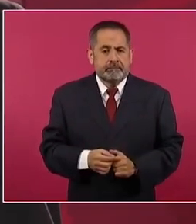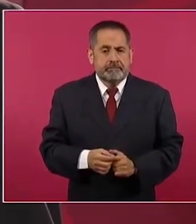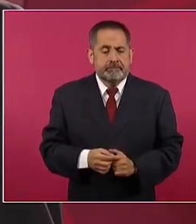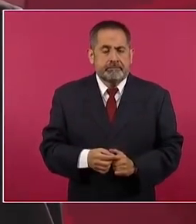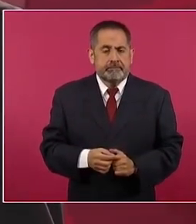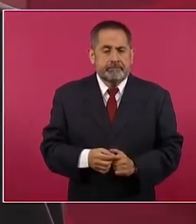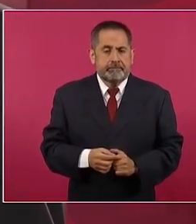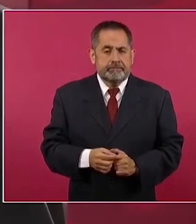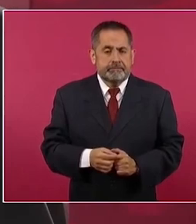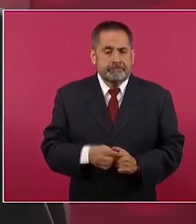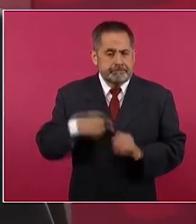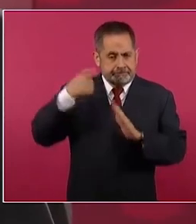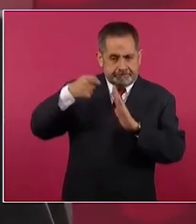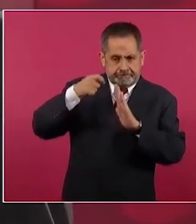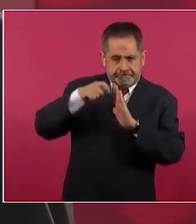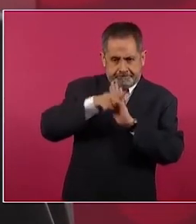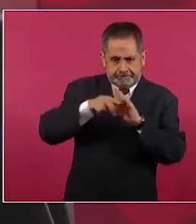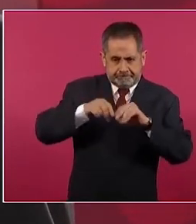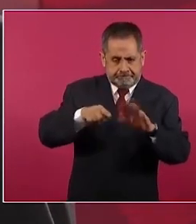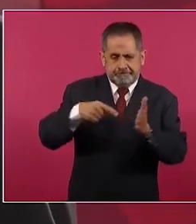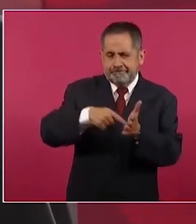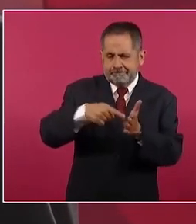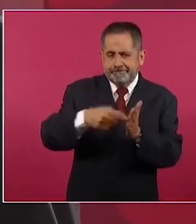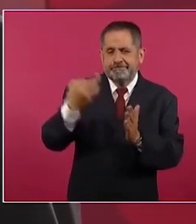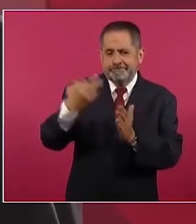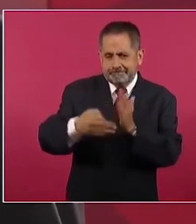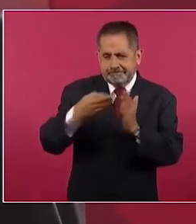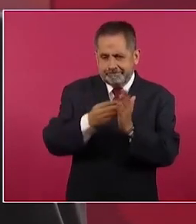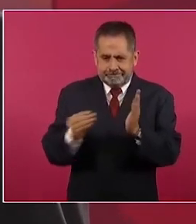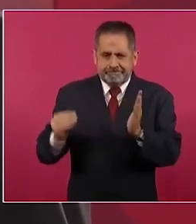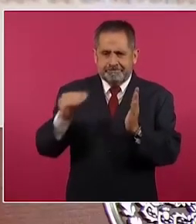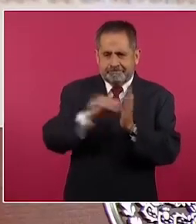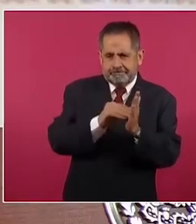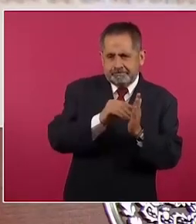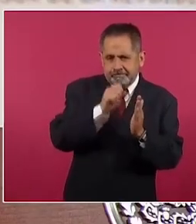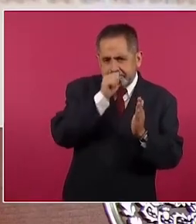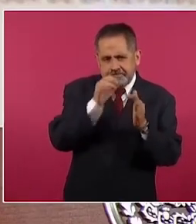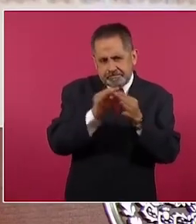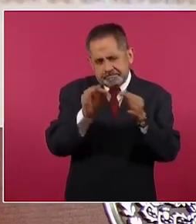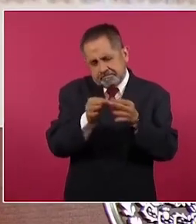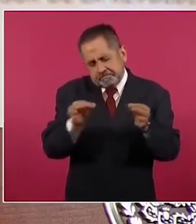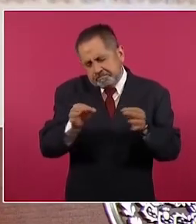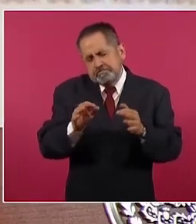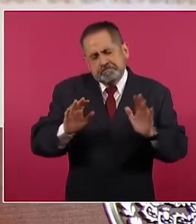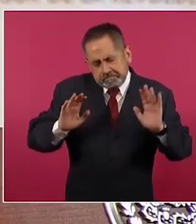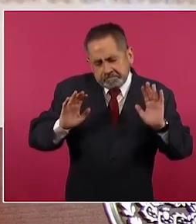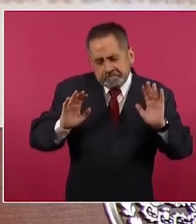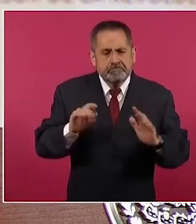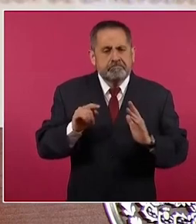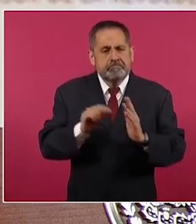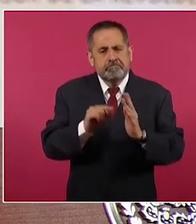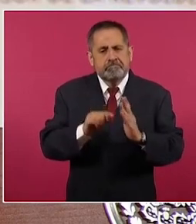el documental, o en el guión del documental, nada más que